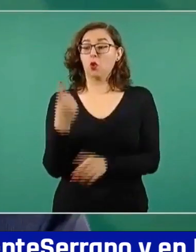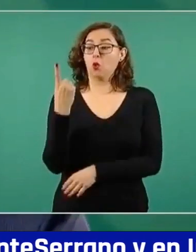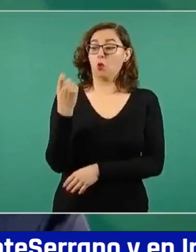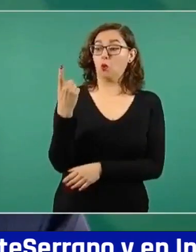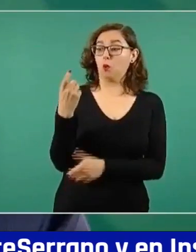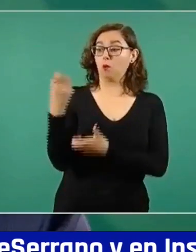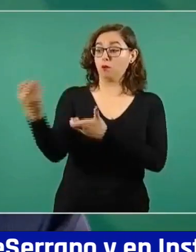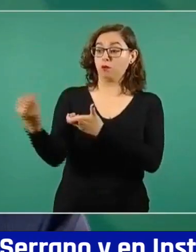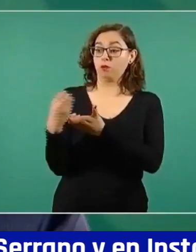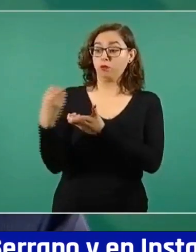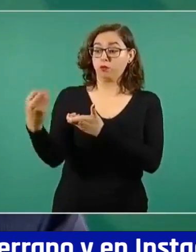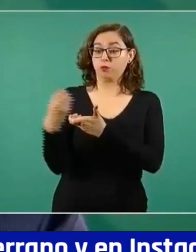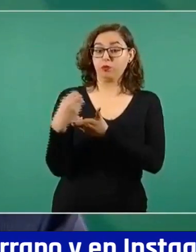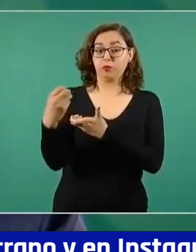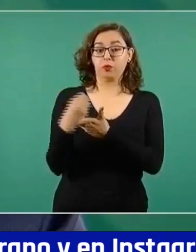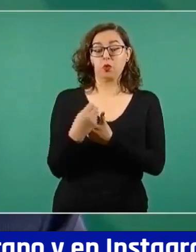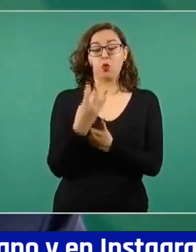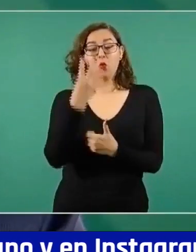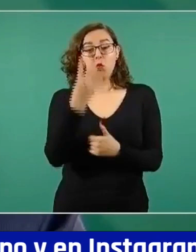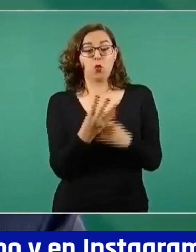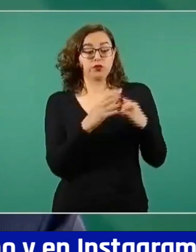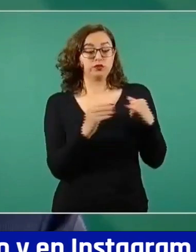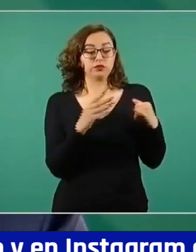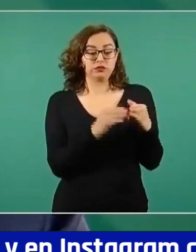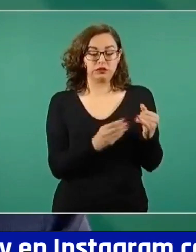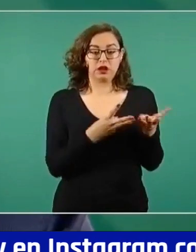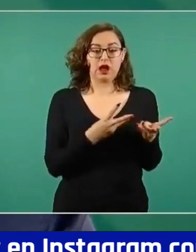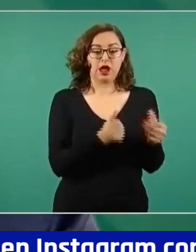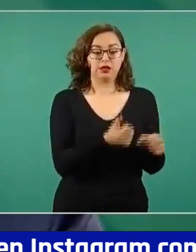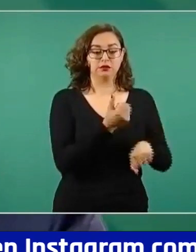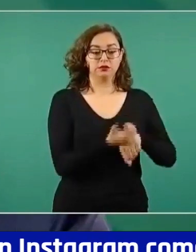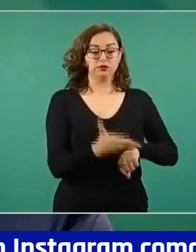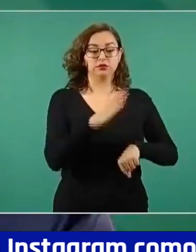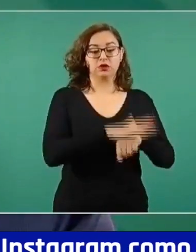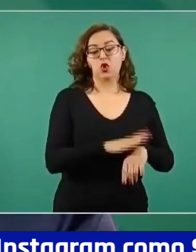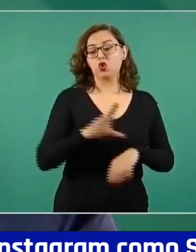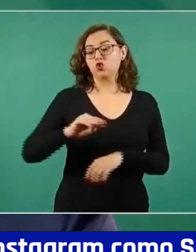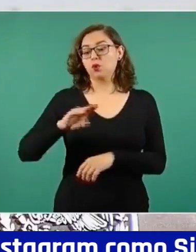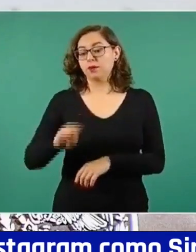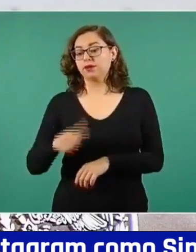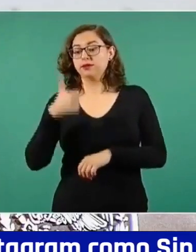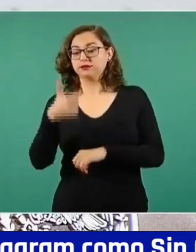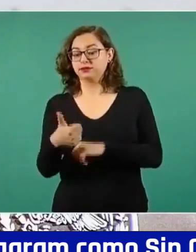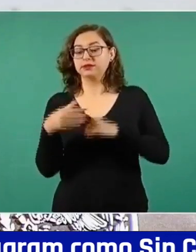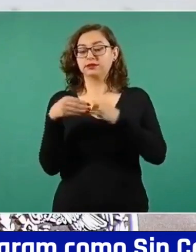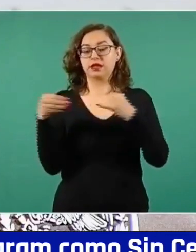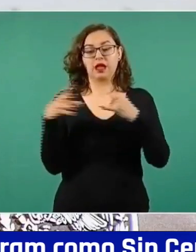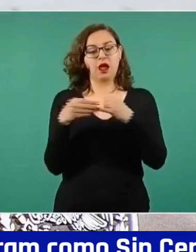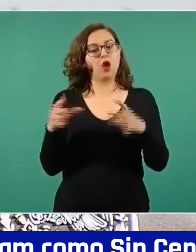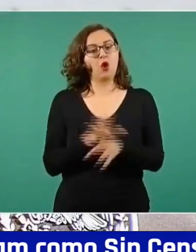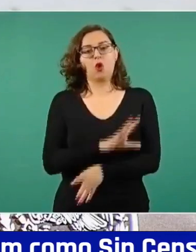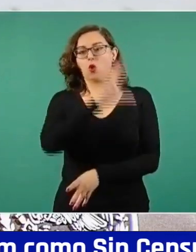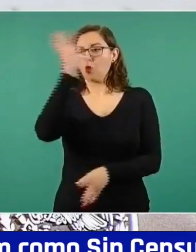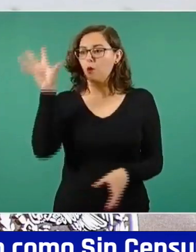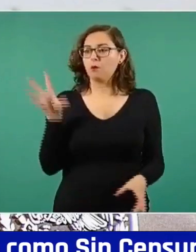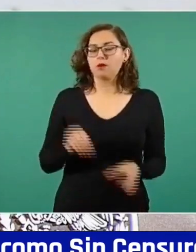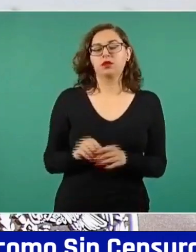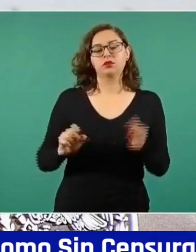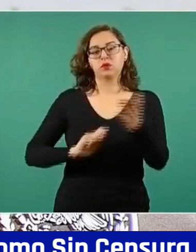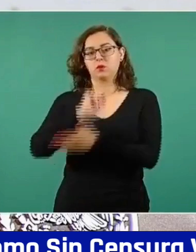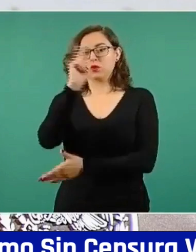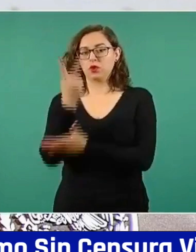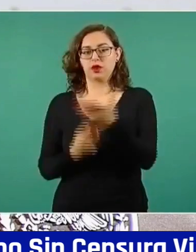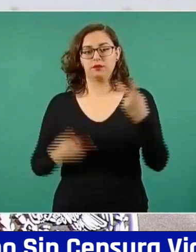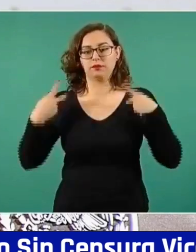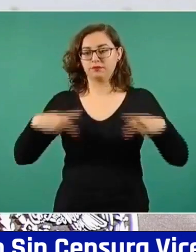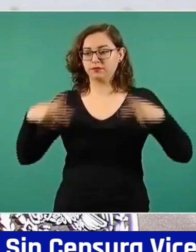solamente 4 centavos van al gasto administrativo, mientras que los otros 96 centavos van directamente a los programas